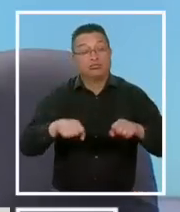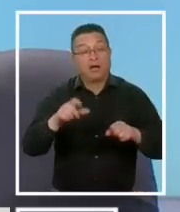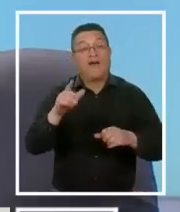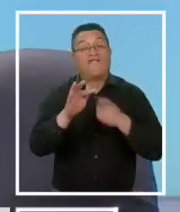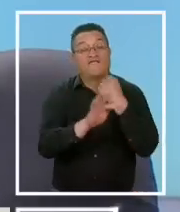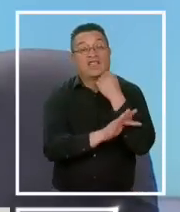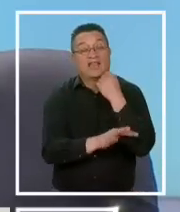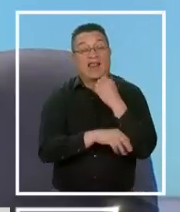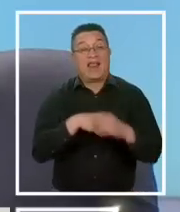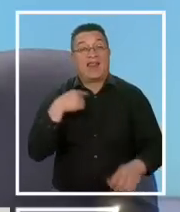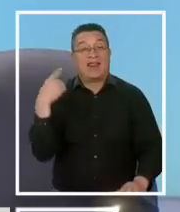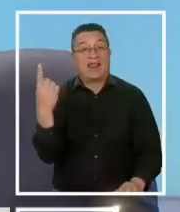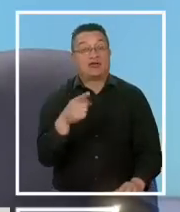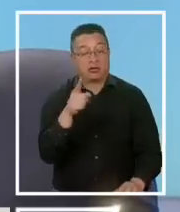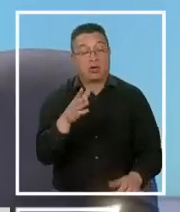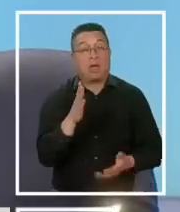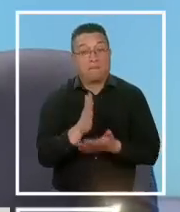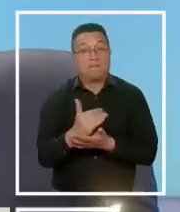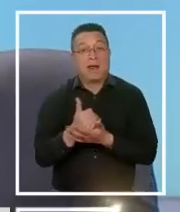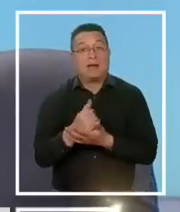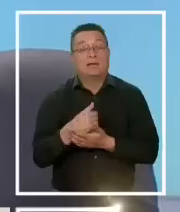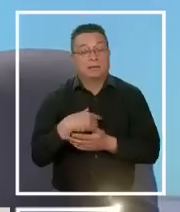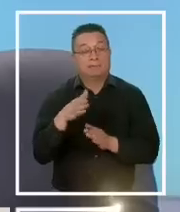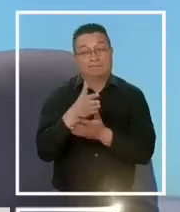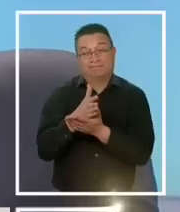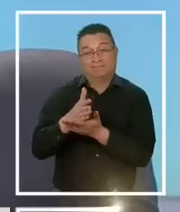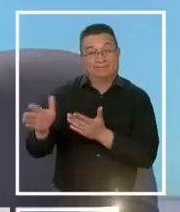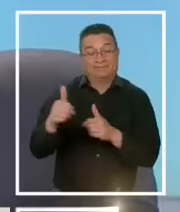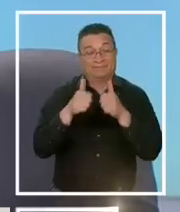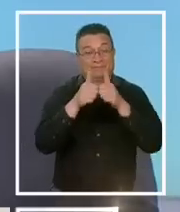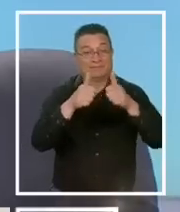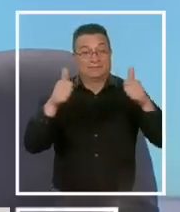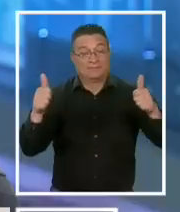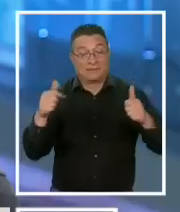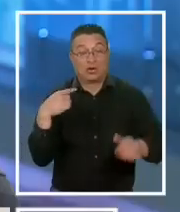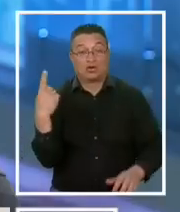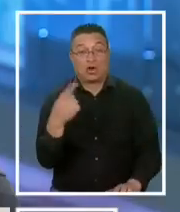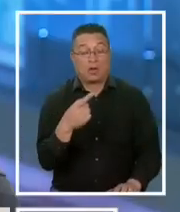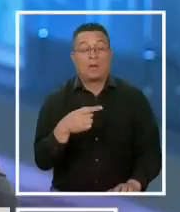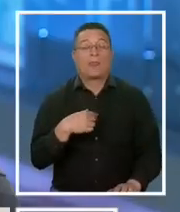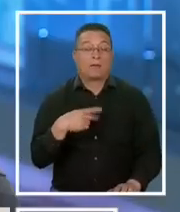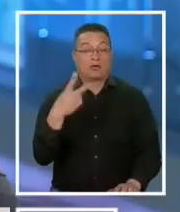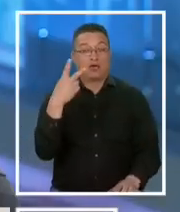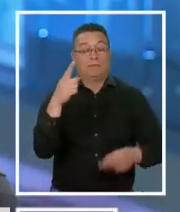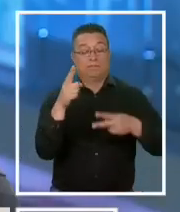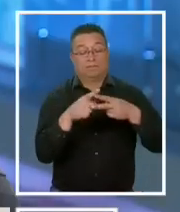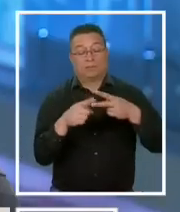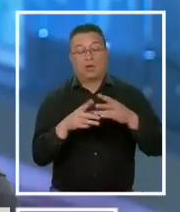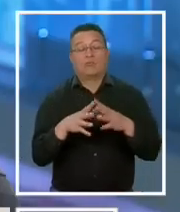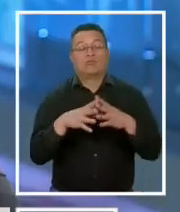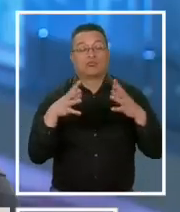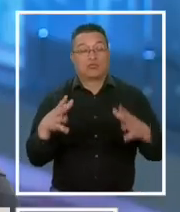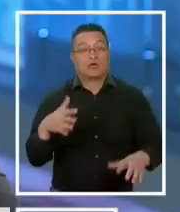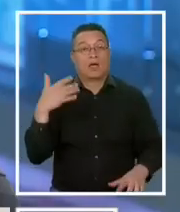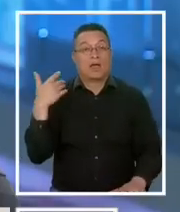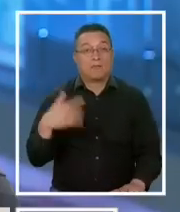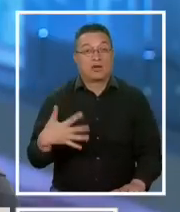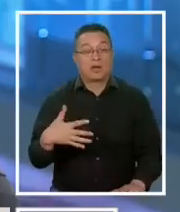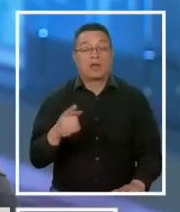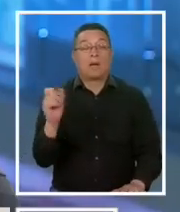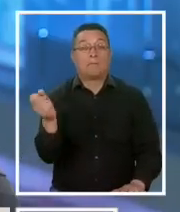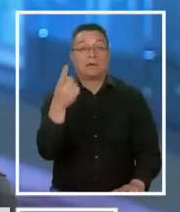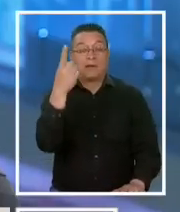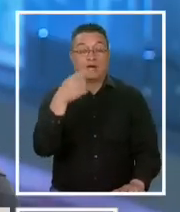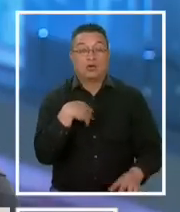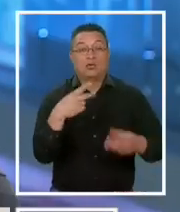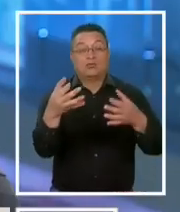como futuro fiscal nacional estaba en su plan sacar a toda esa cúpula estaba estaban dos cuestiones que son súper importantes primero que nada primero hacer